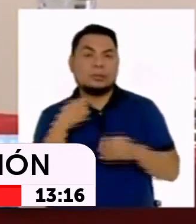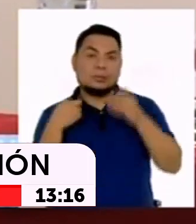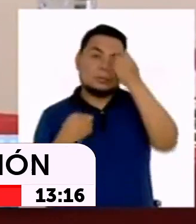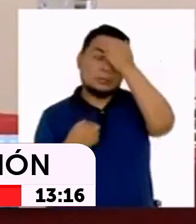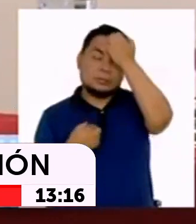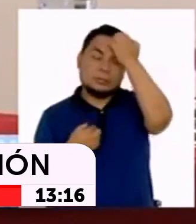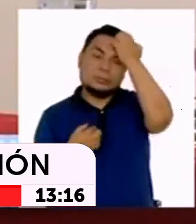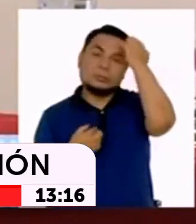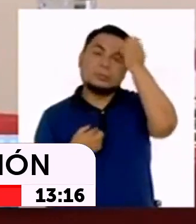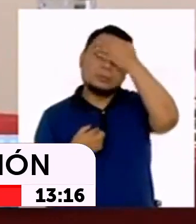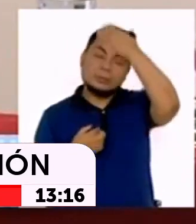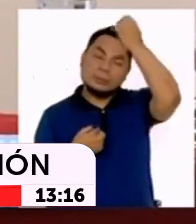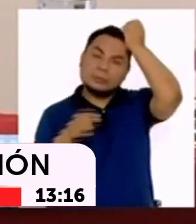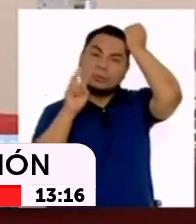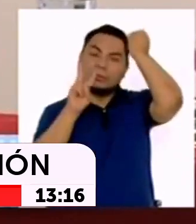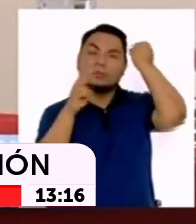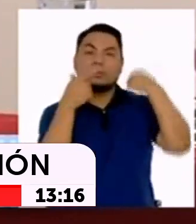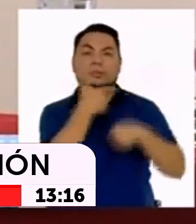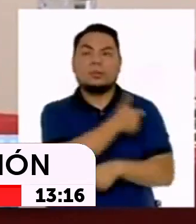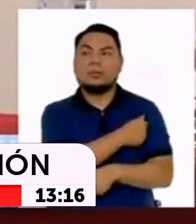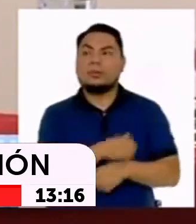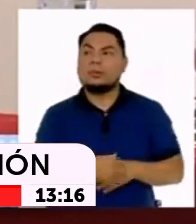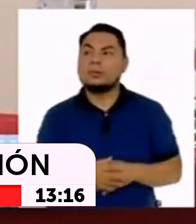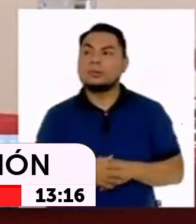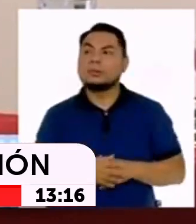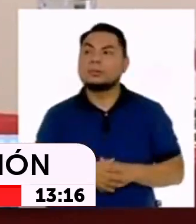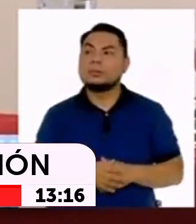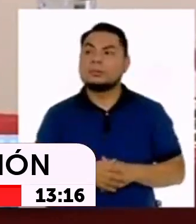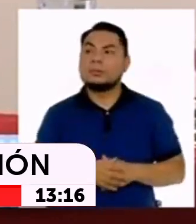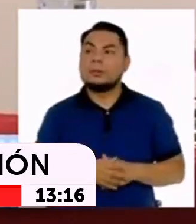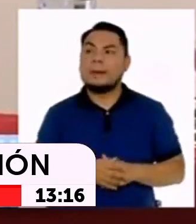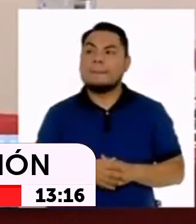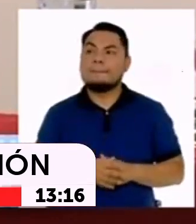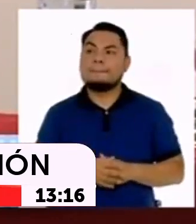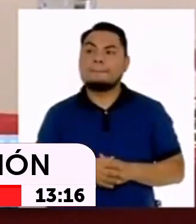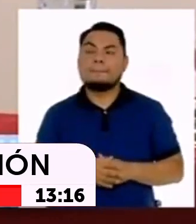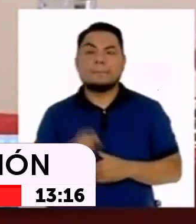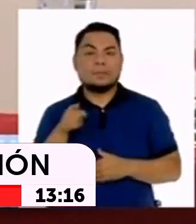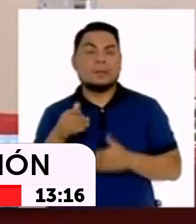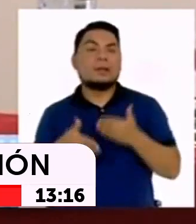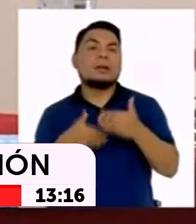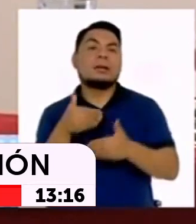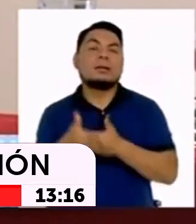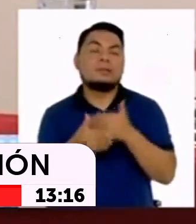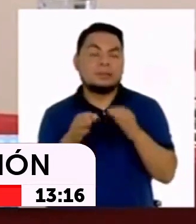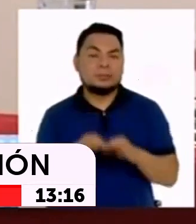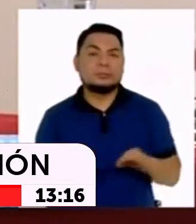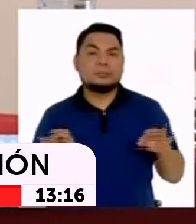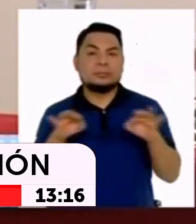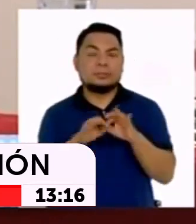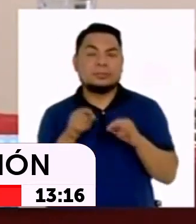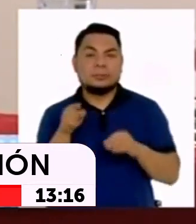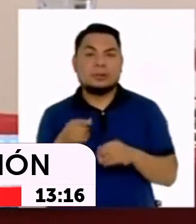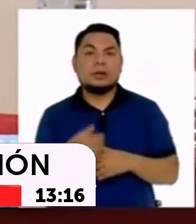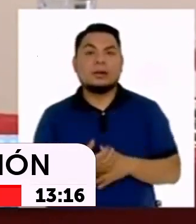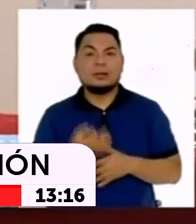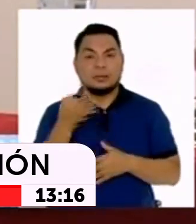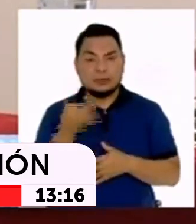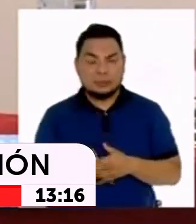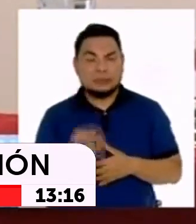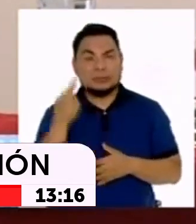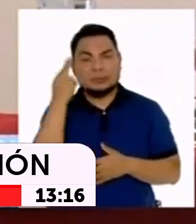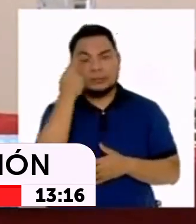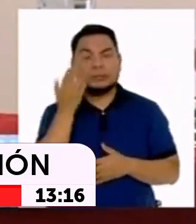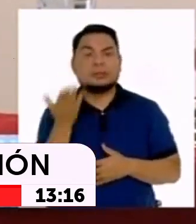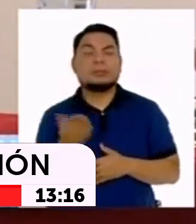vacunada con dos dosis, ¿no? Estos son avances muy importantes y es realmente la